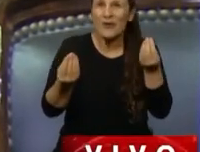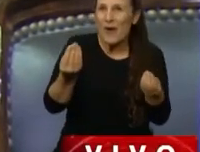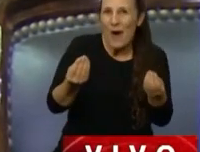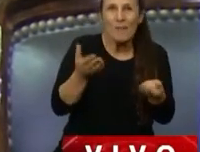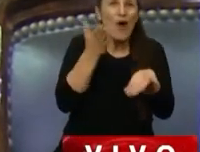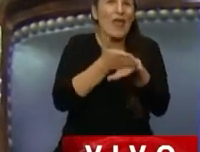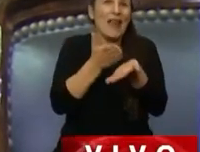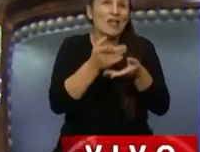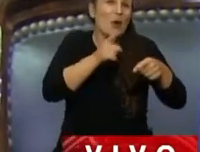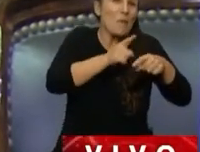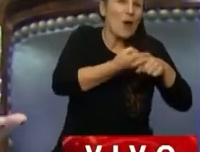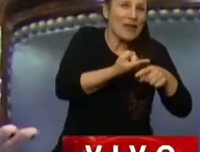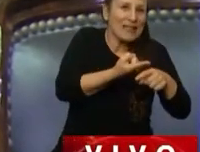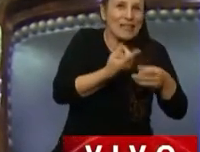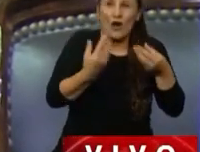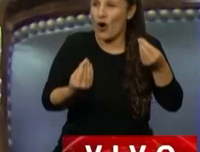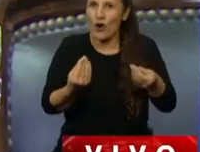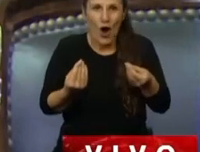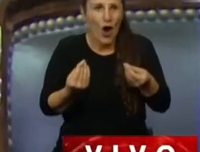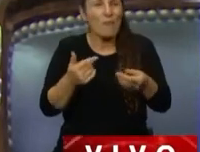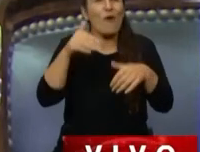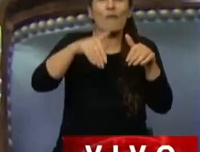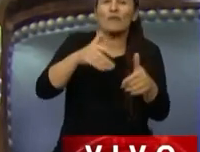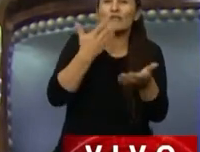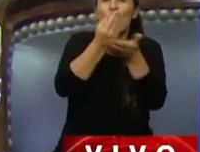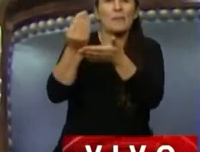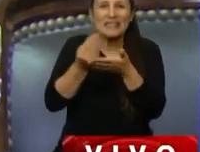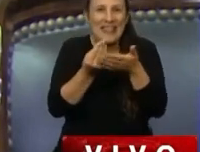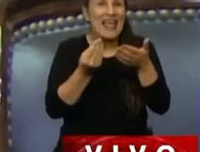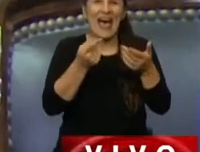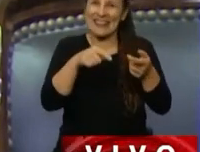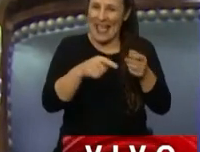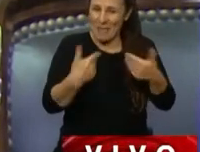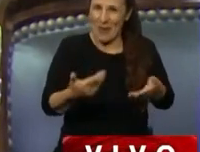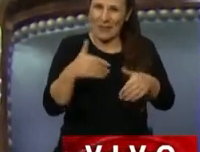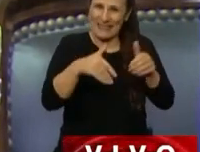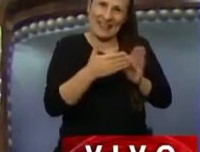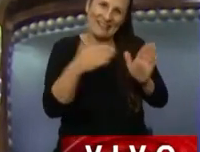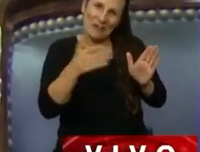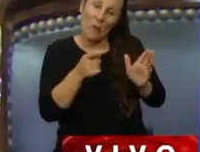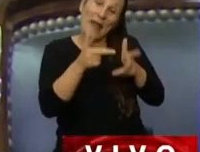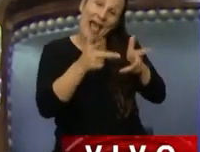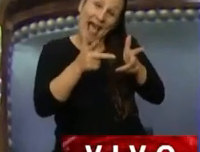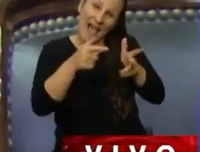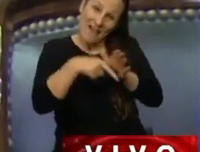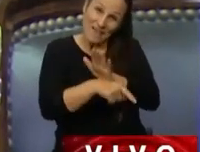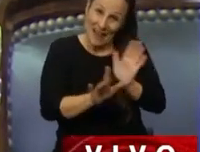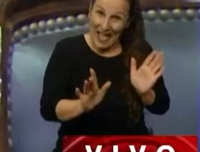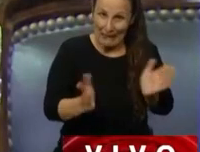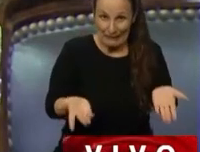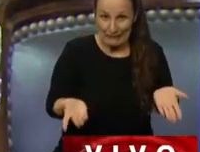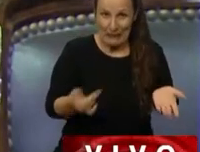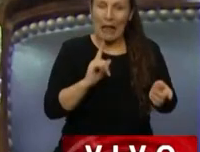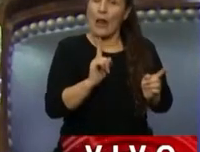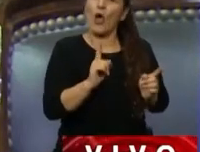representados los derechos políticos y la representación misma. Los propios elementos del sistema electoral, todo esto es válido discutirlo